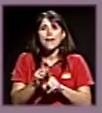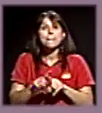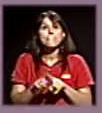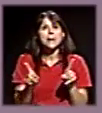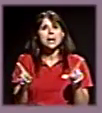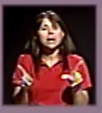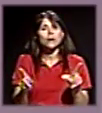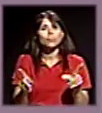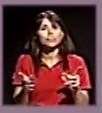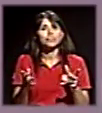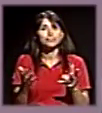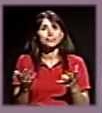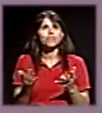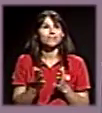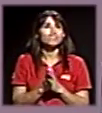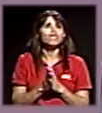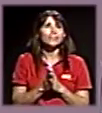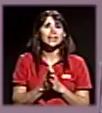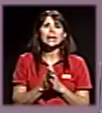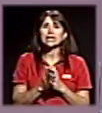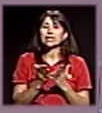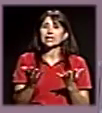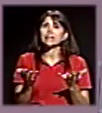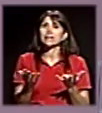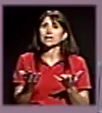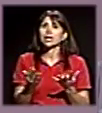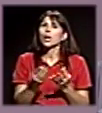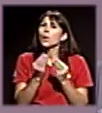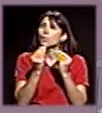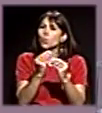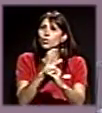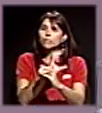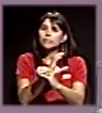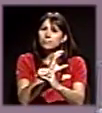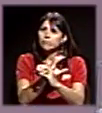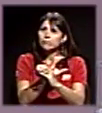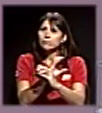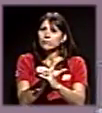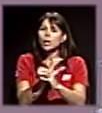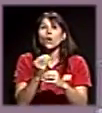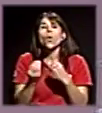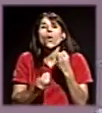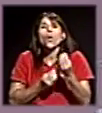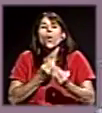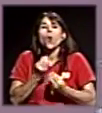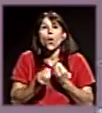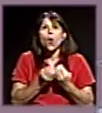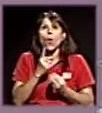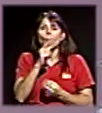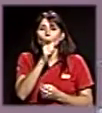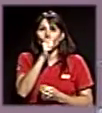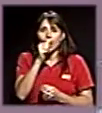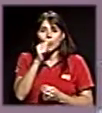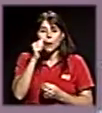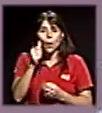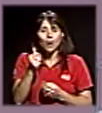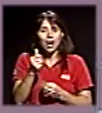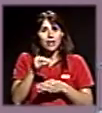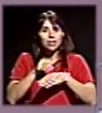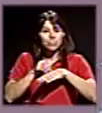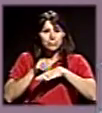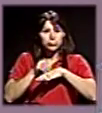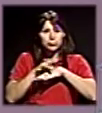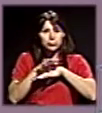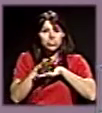eh muy sucintamente Cómo es que una droga tiene el efecto que tiene sobre nuestro